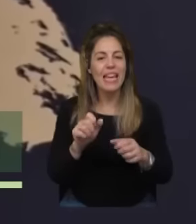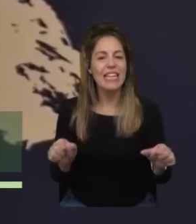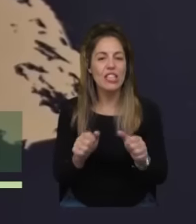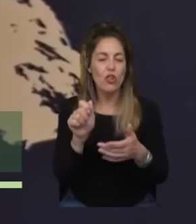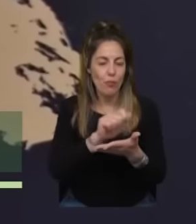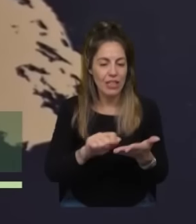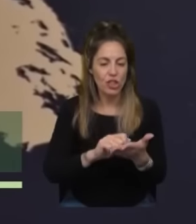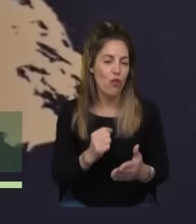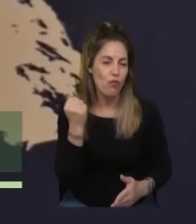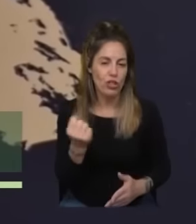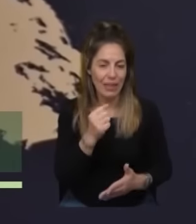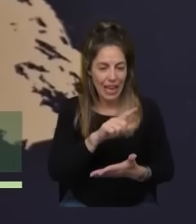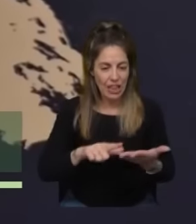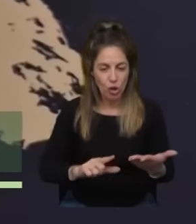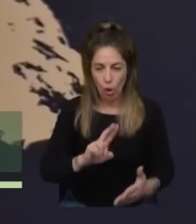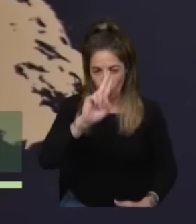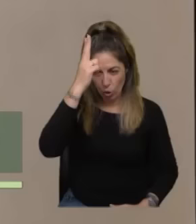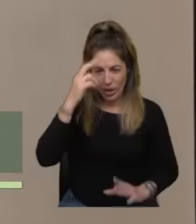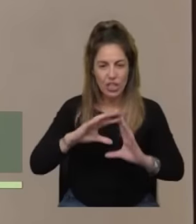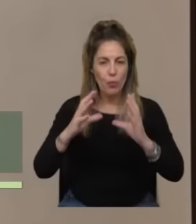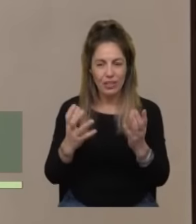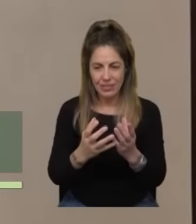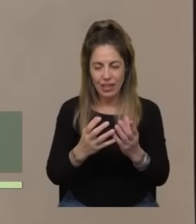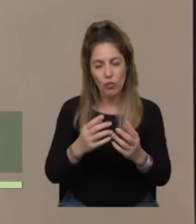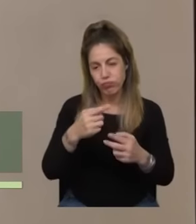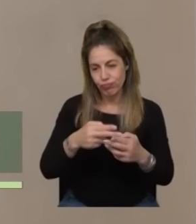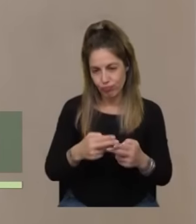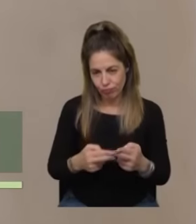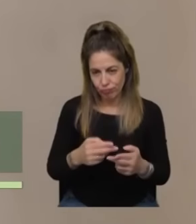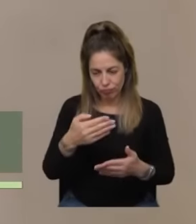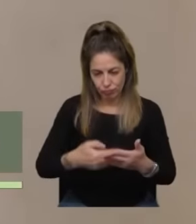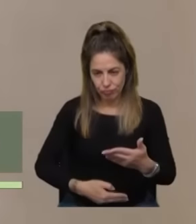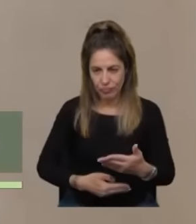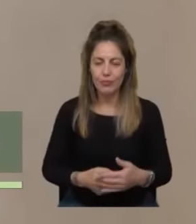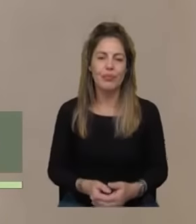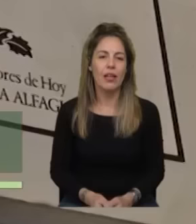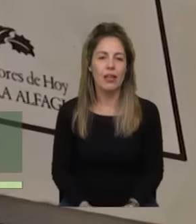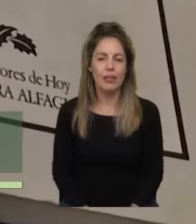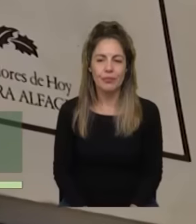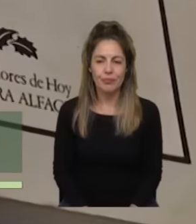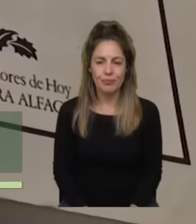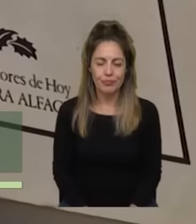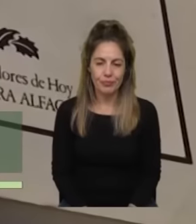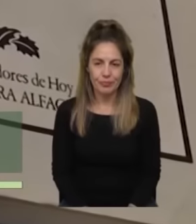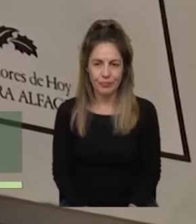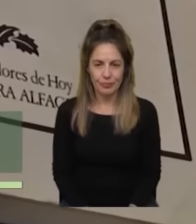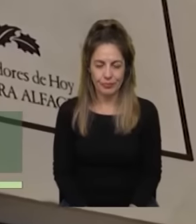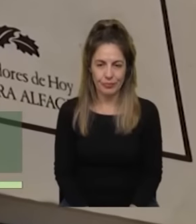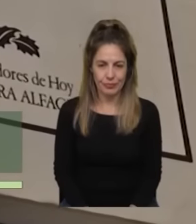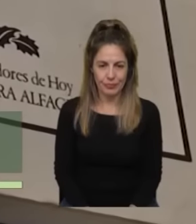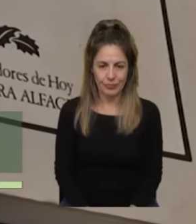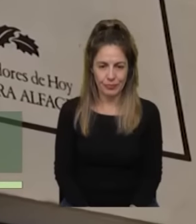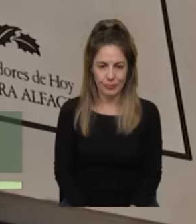fundamentales para la literatura uruguaya y universal, como El Astillero y Junta Cadáveres, y cuentos como Jacob y el Otro, Bienvenido Bob o El Infierno Tan